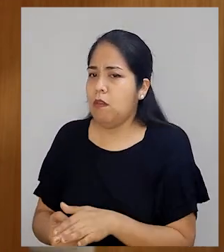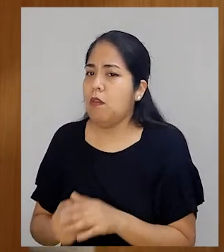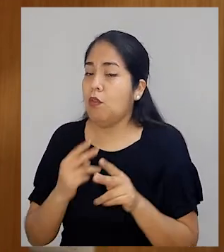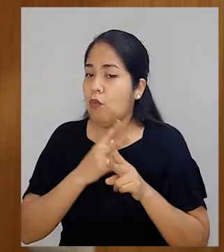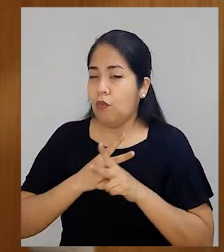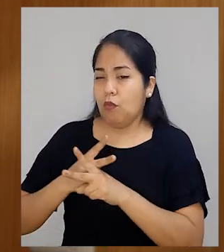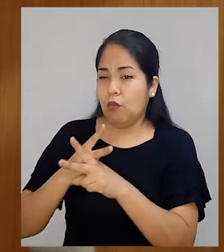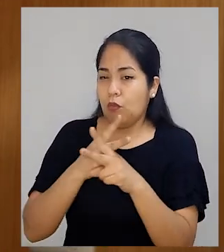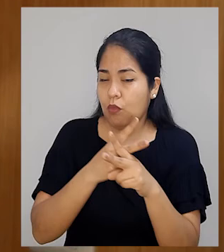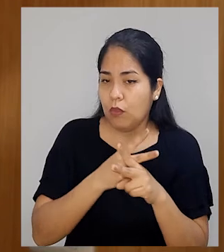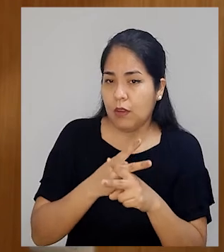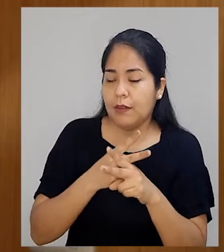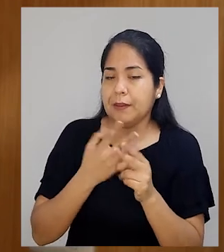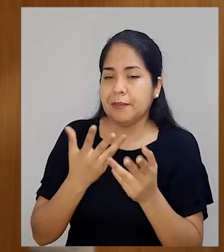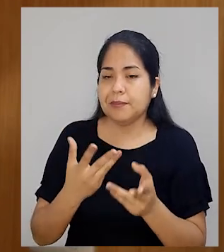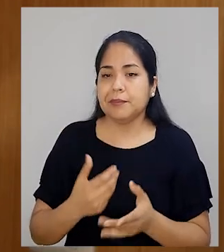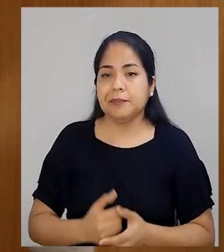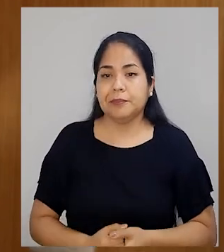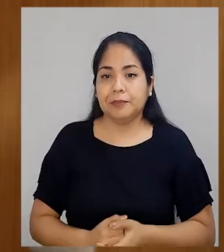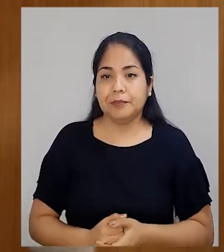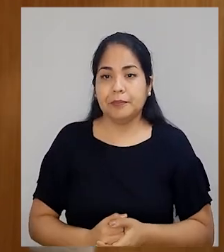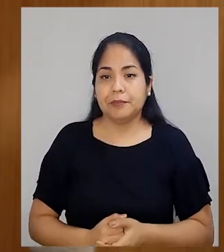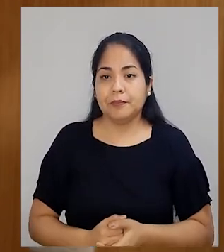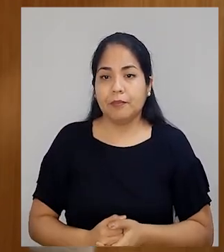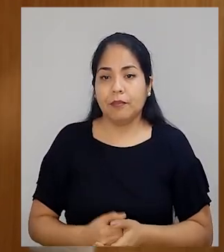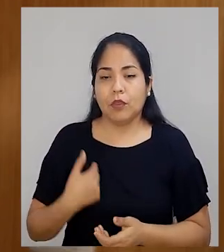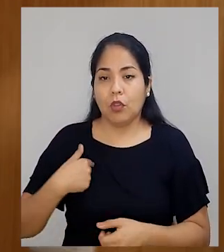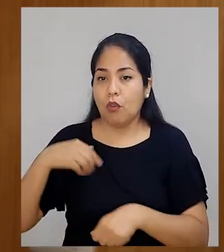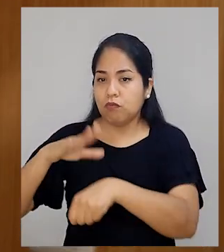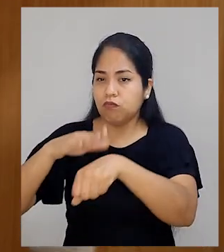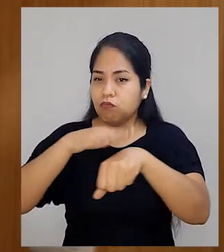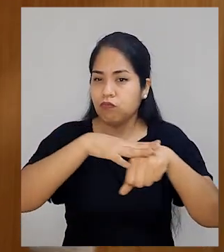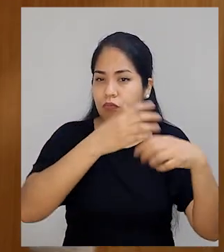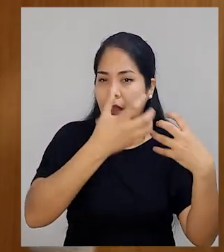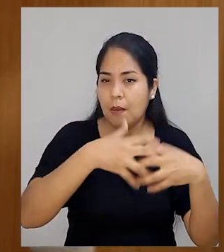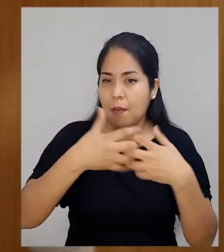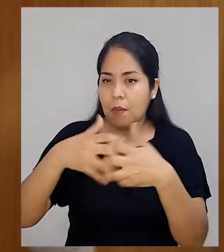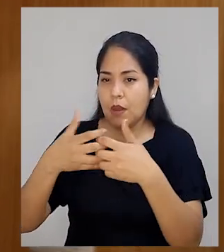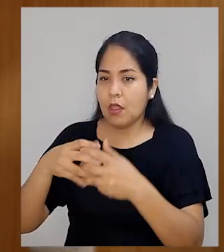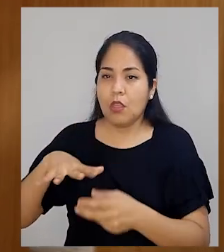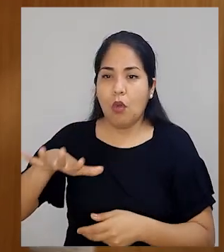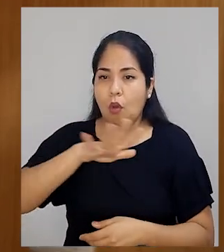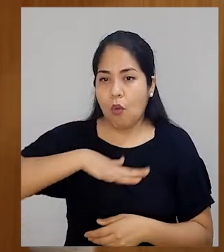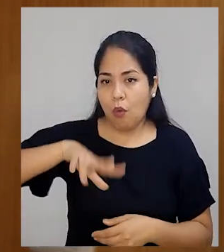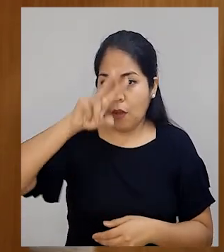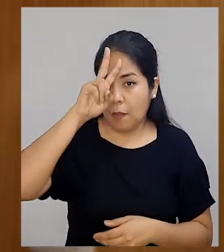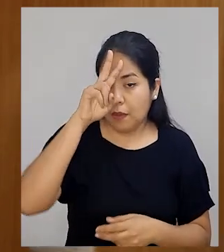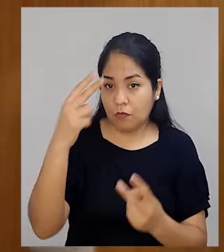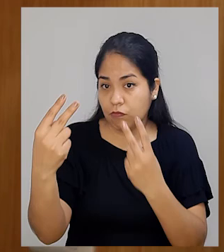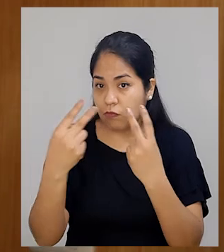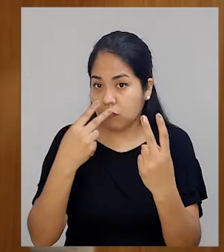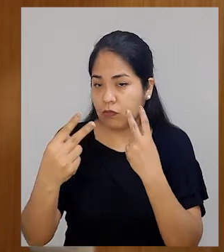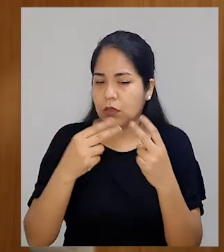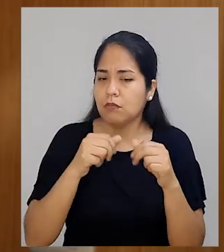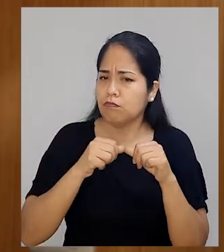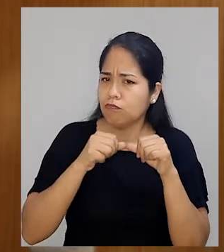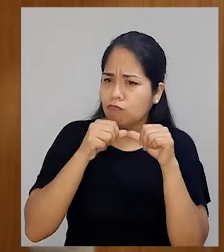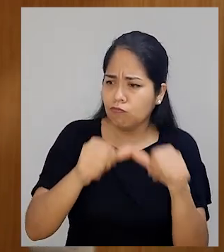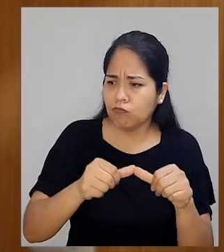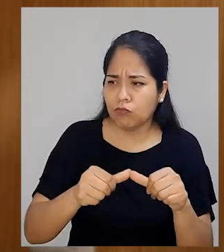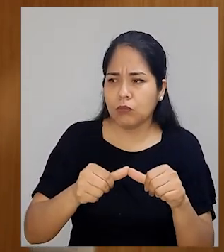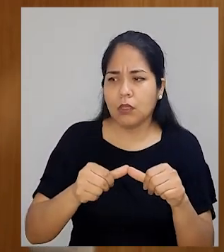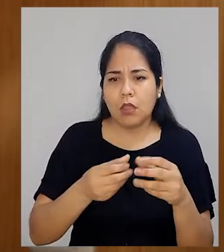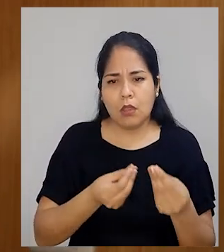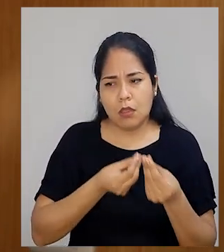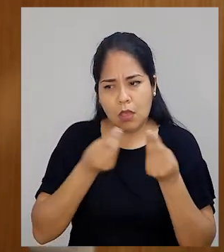a actos o prácticas discriminatorias contra estas personas. Yo exhorto a los empleadores de todo el país a